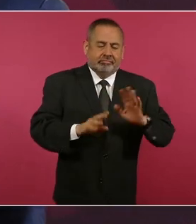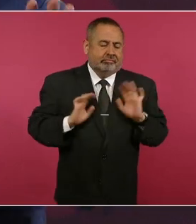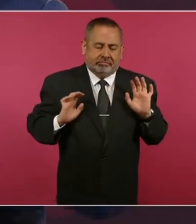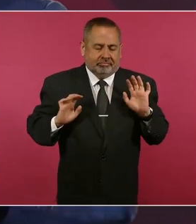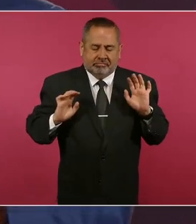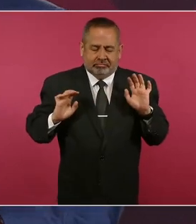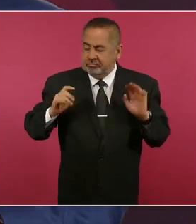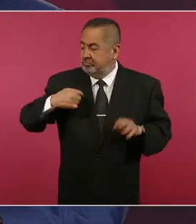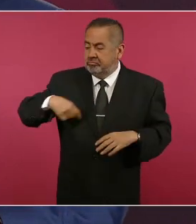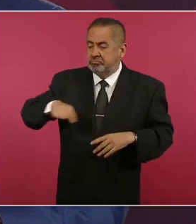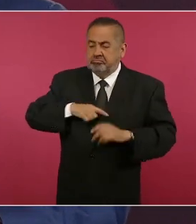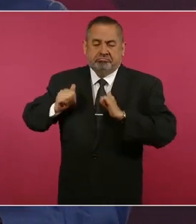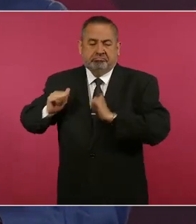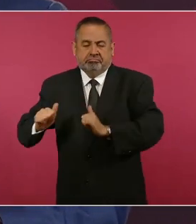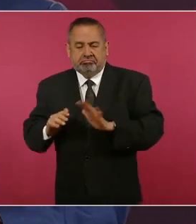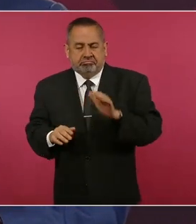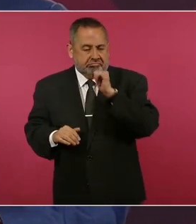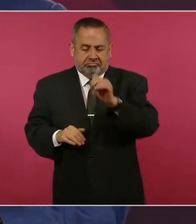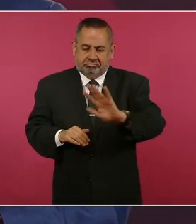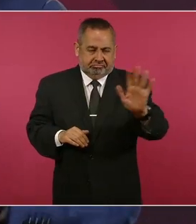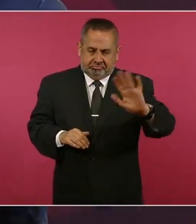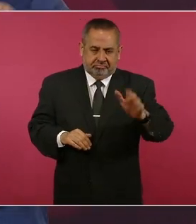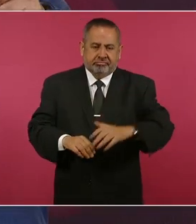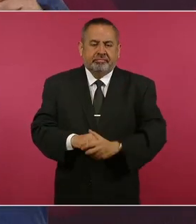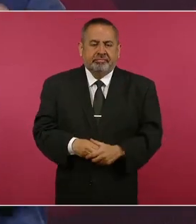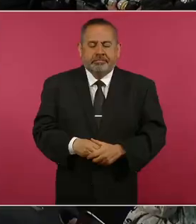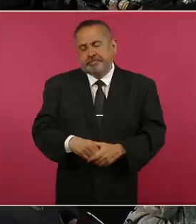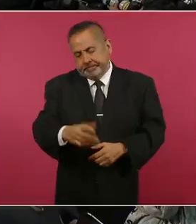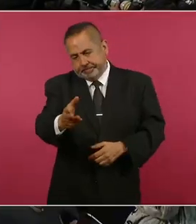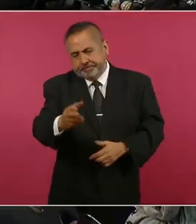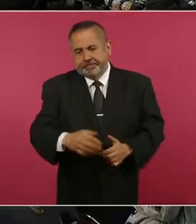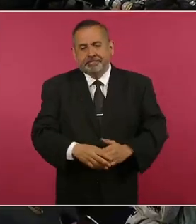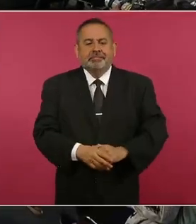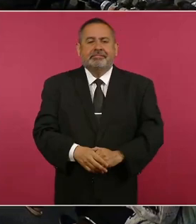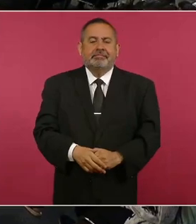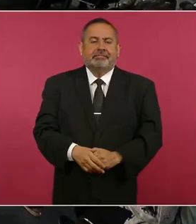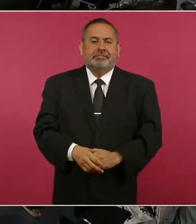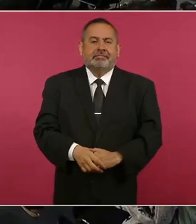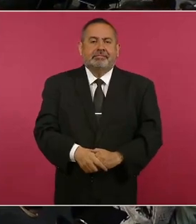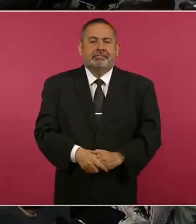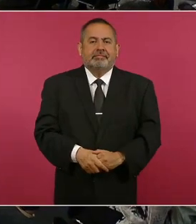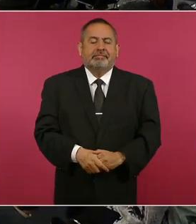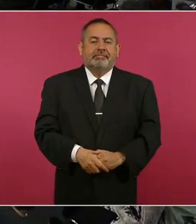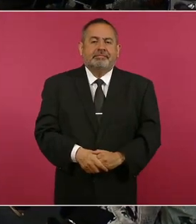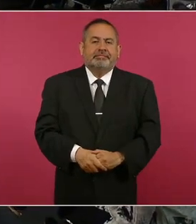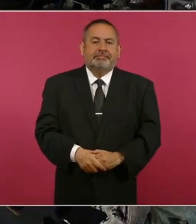Nosotros no. Tenemos que ver. Adelante.